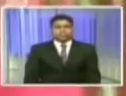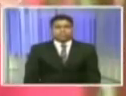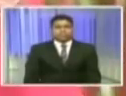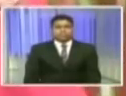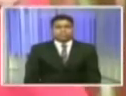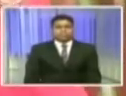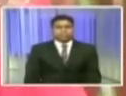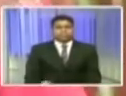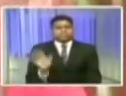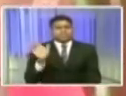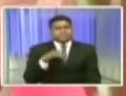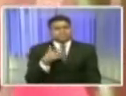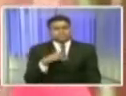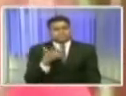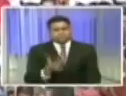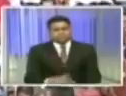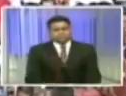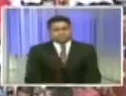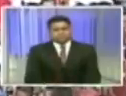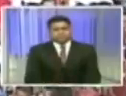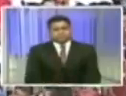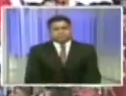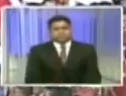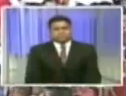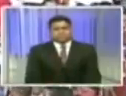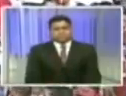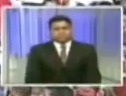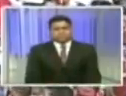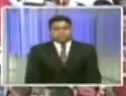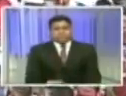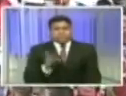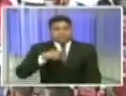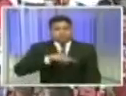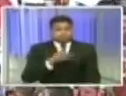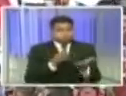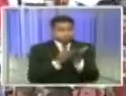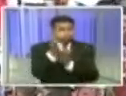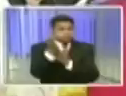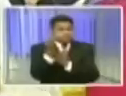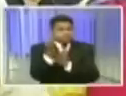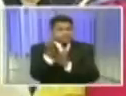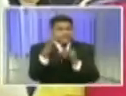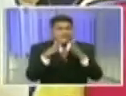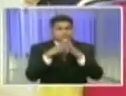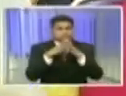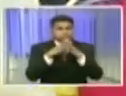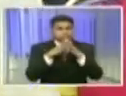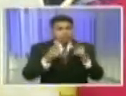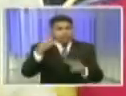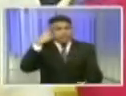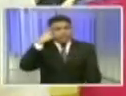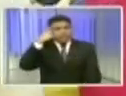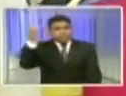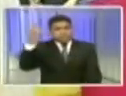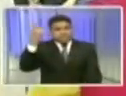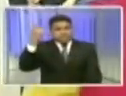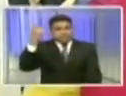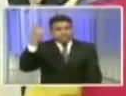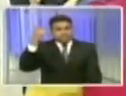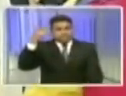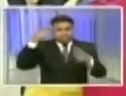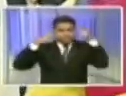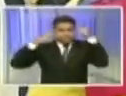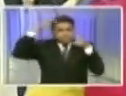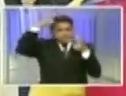Y sentirnos que siendo leal al proyecto del comandante Chávez